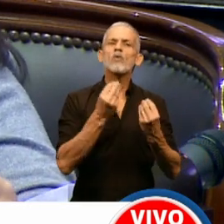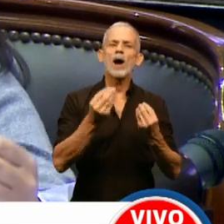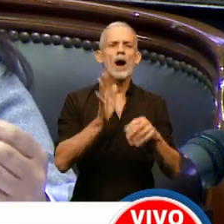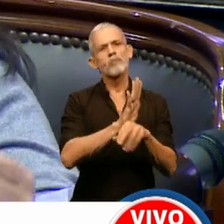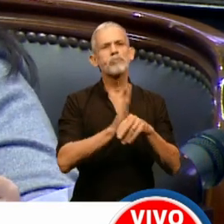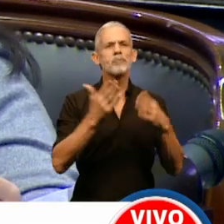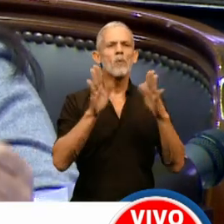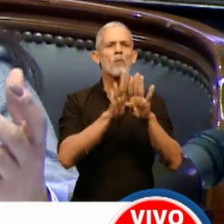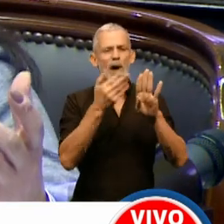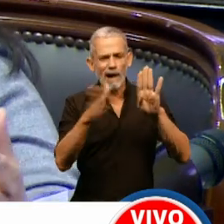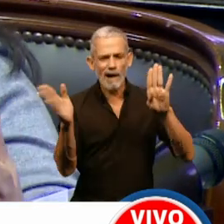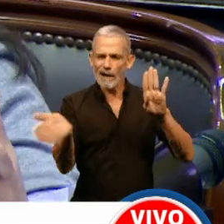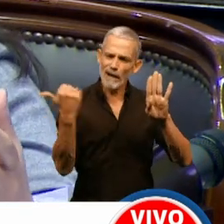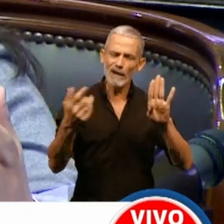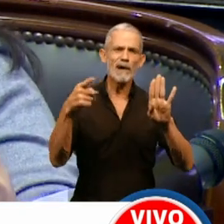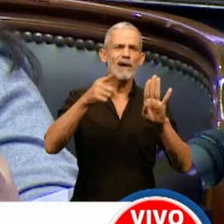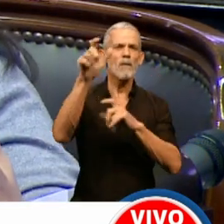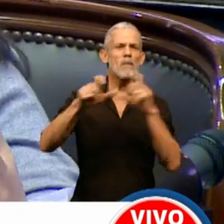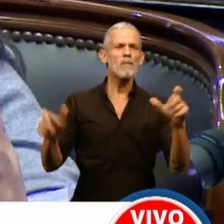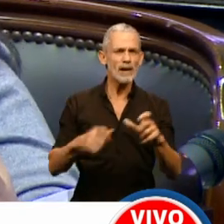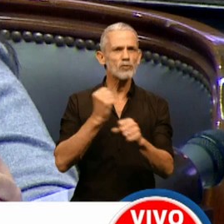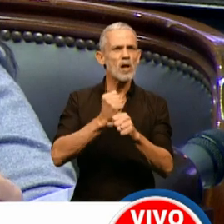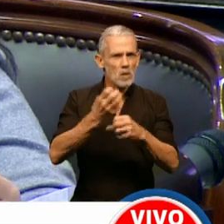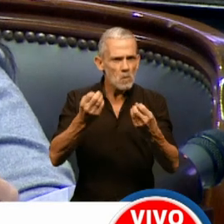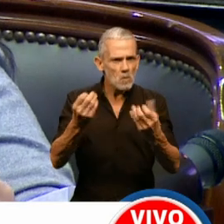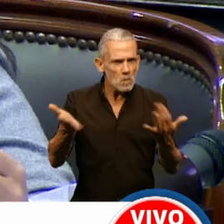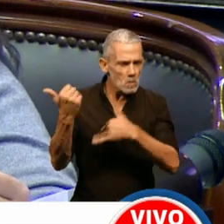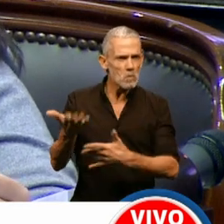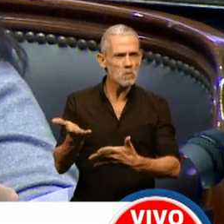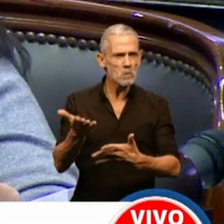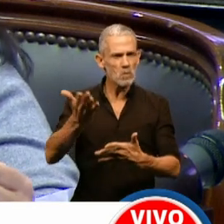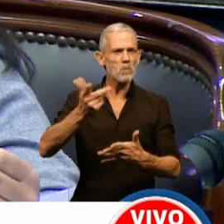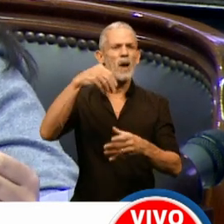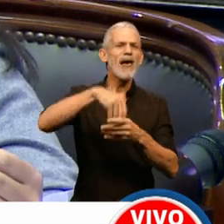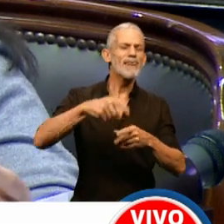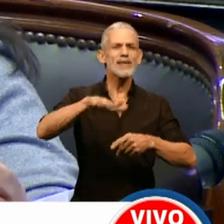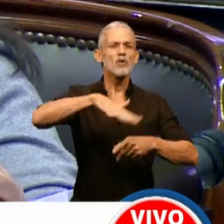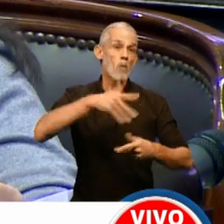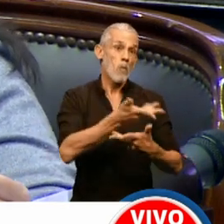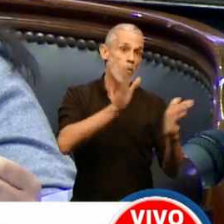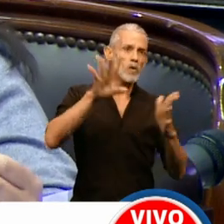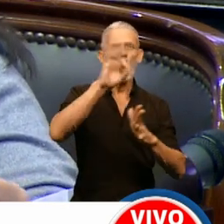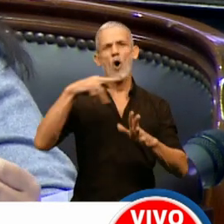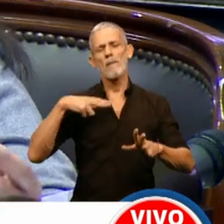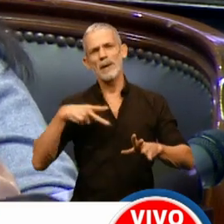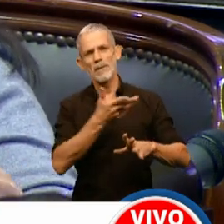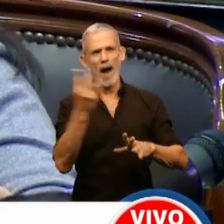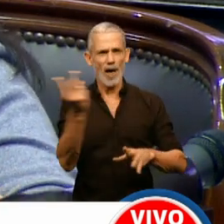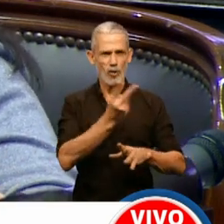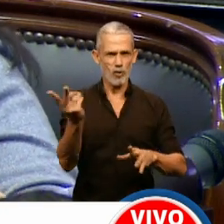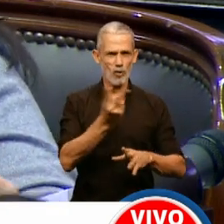a incorporar un enorme potencial de trabajo tanto en el ámbito público como en el ámbito